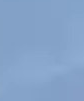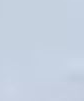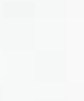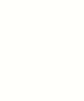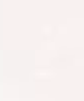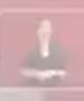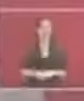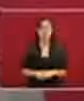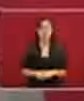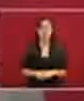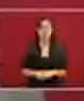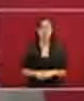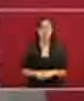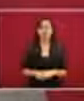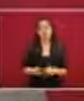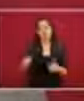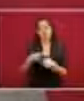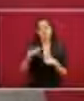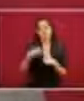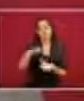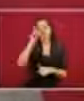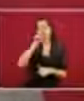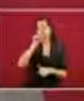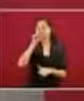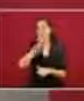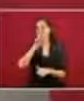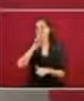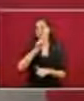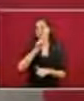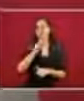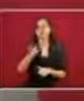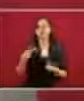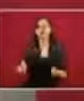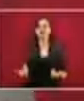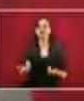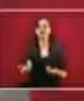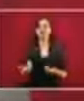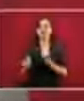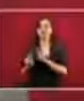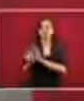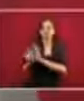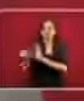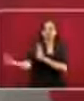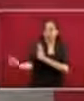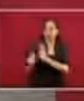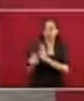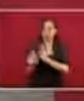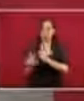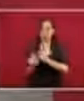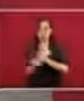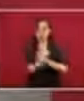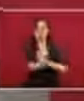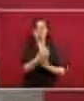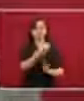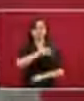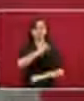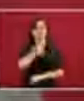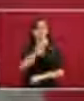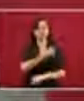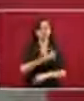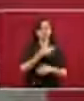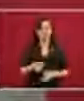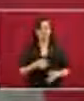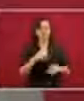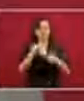mañana. Y lo primero que recomiendan es mantener la Jornada Nacional de Sana Distancia, pero